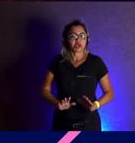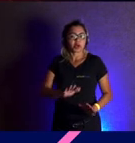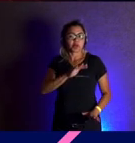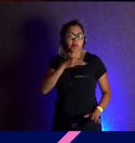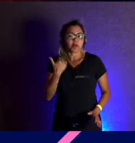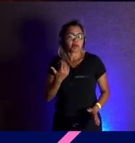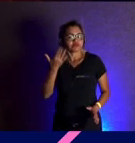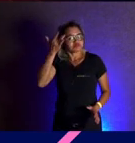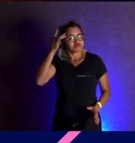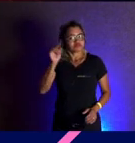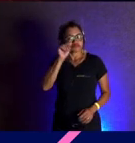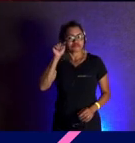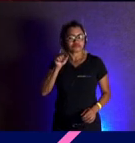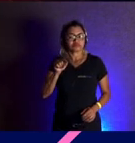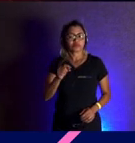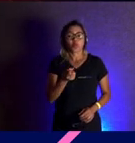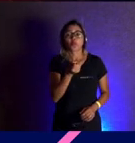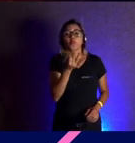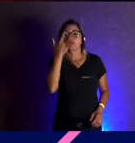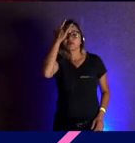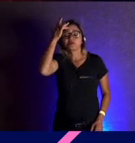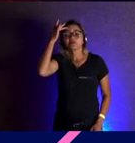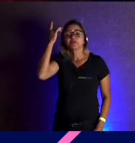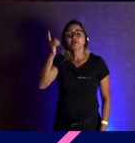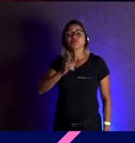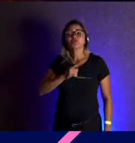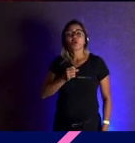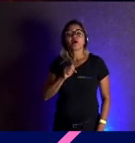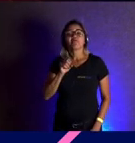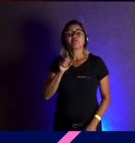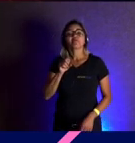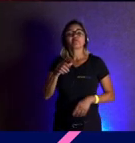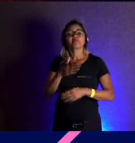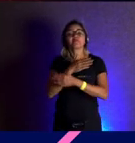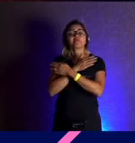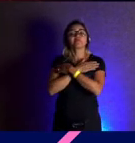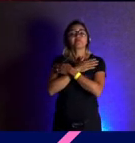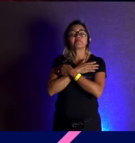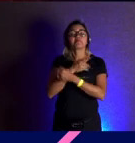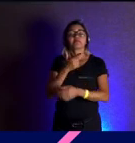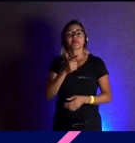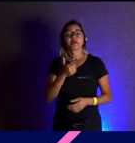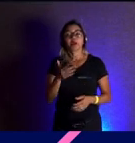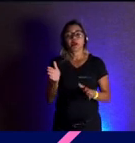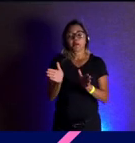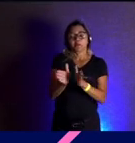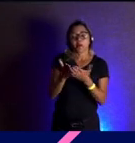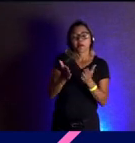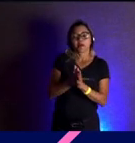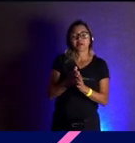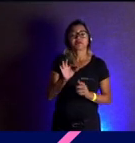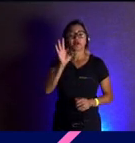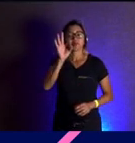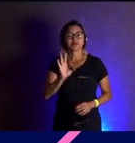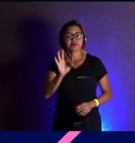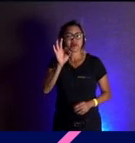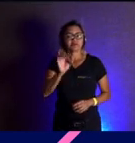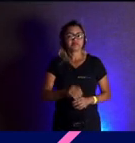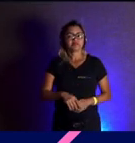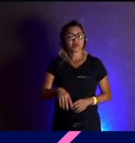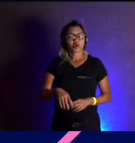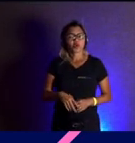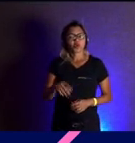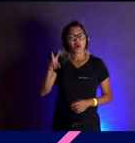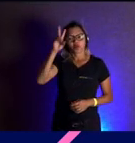idea cuántos están empleados, cuál es el porcentaje de pobreza. No sabemos ¿Cuál es la memoria y cuenta de los ministerios?